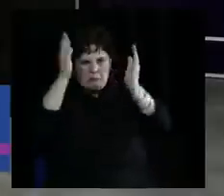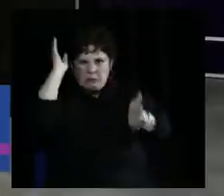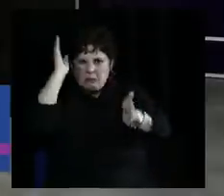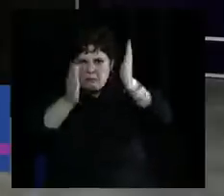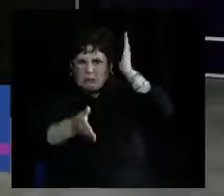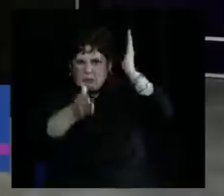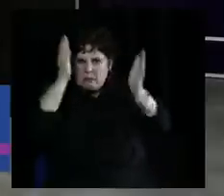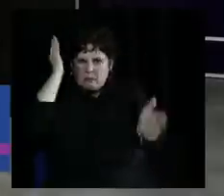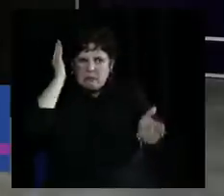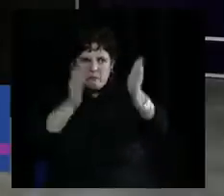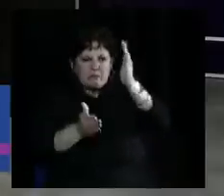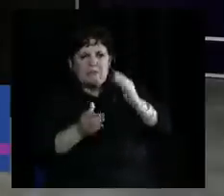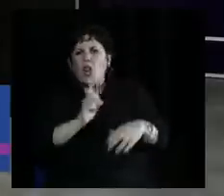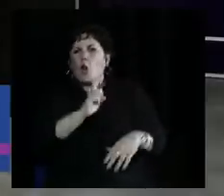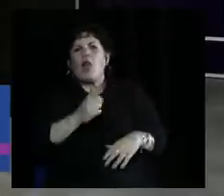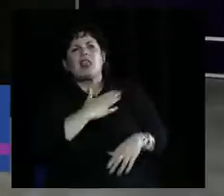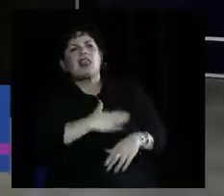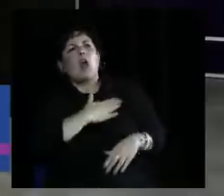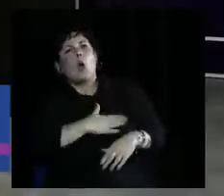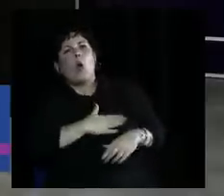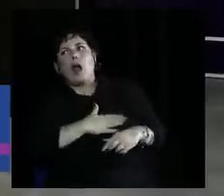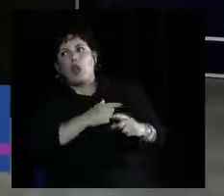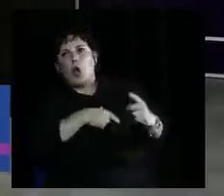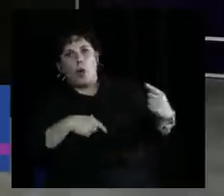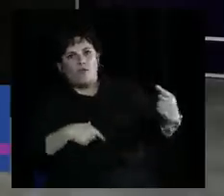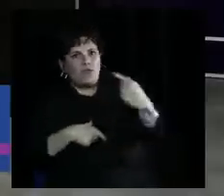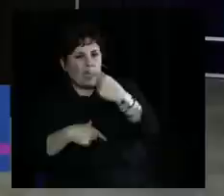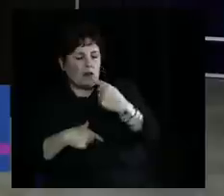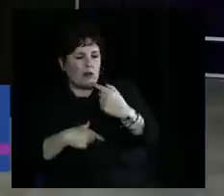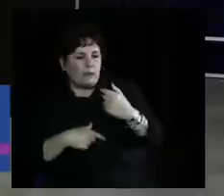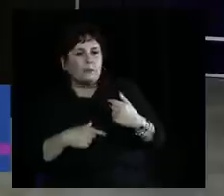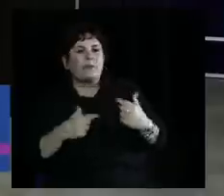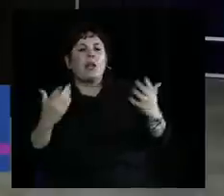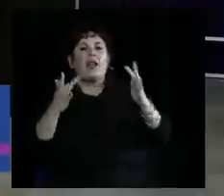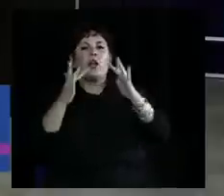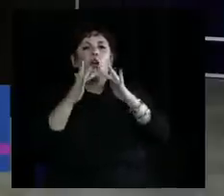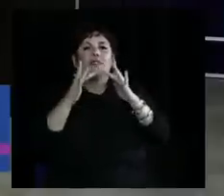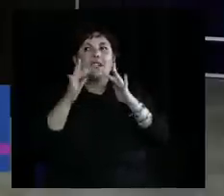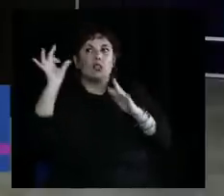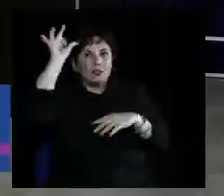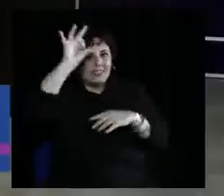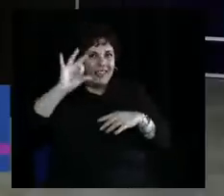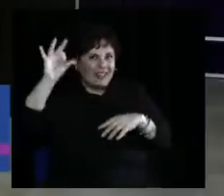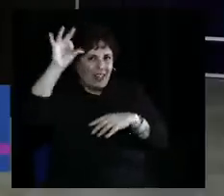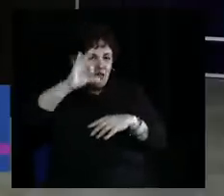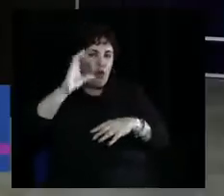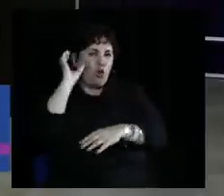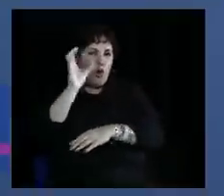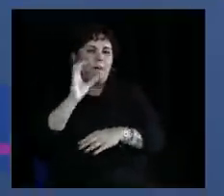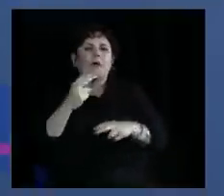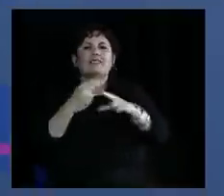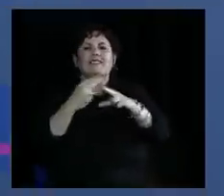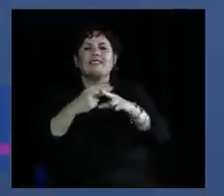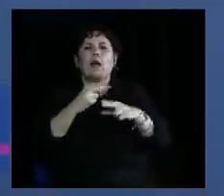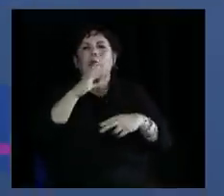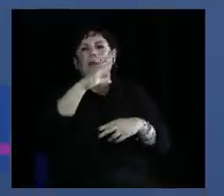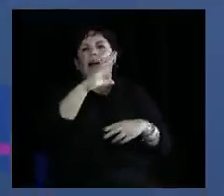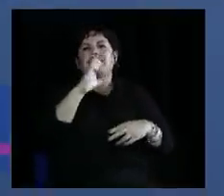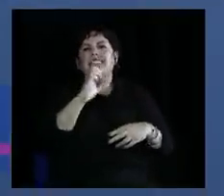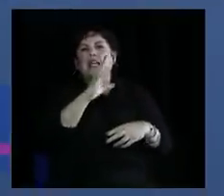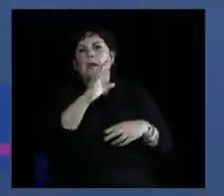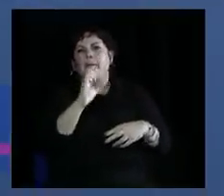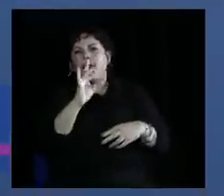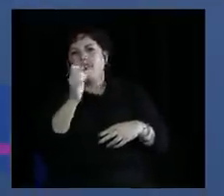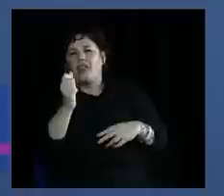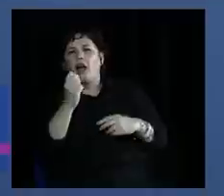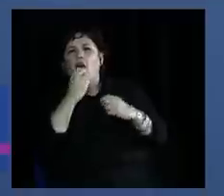hacia todo lo que no está de acuerdo con el gobierno. Federico, tenemos contacto con el senador colombiano Iván Cepeda. Bienvenido, senador Cepeda.